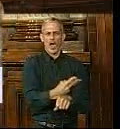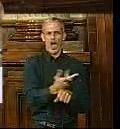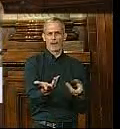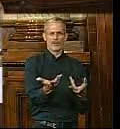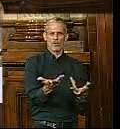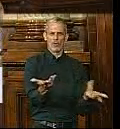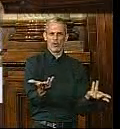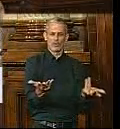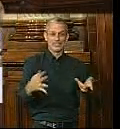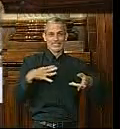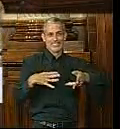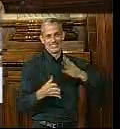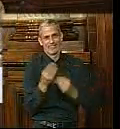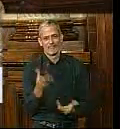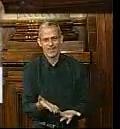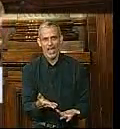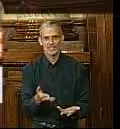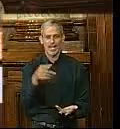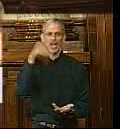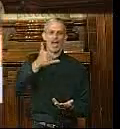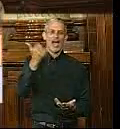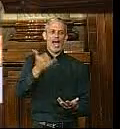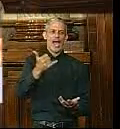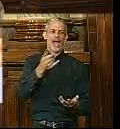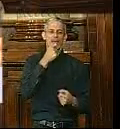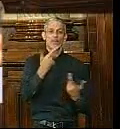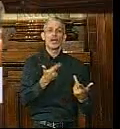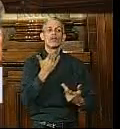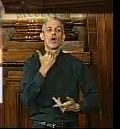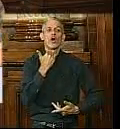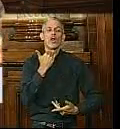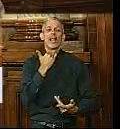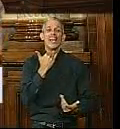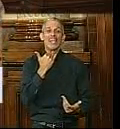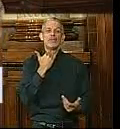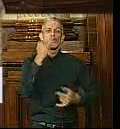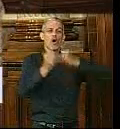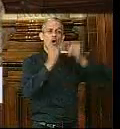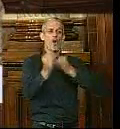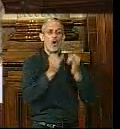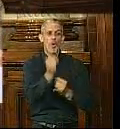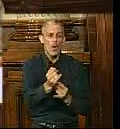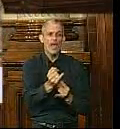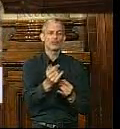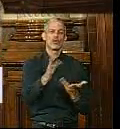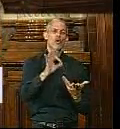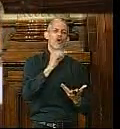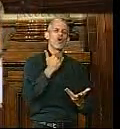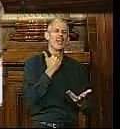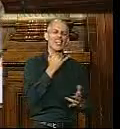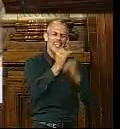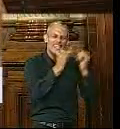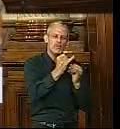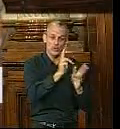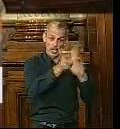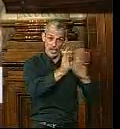estamos hablando de libros con cuentos y estos libros en lengua de señas, estos